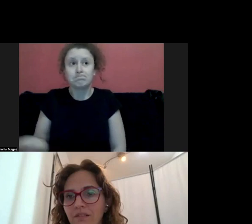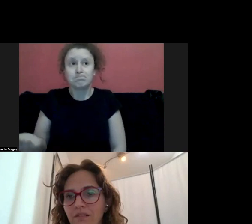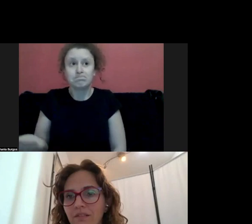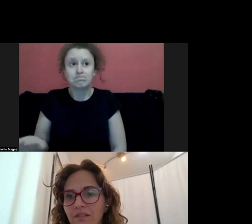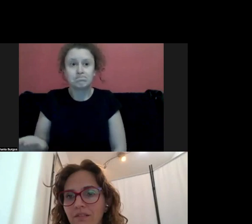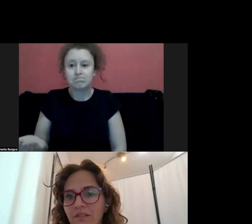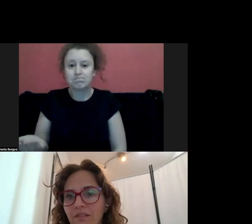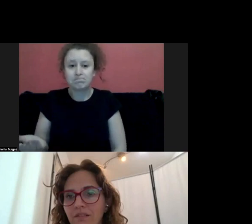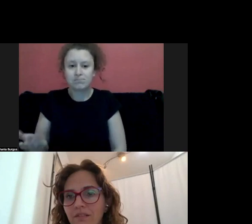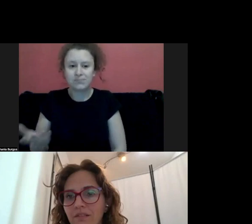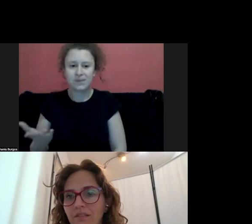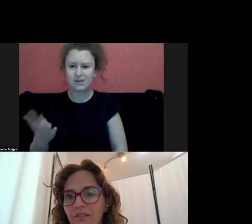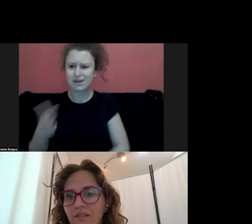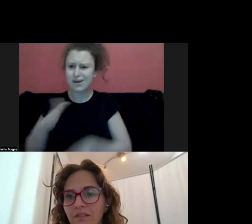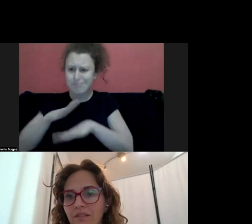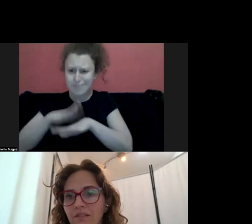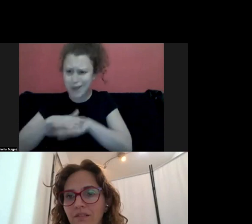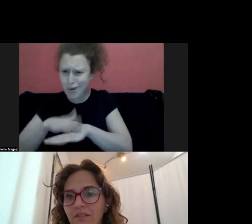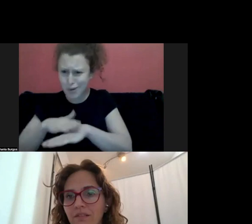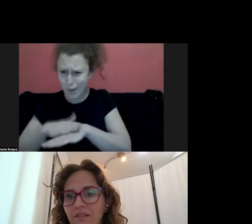estás culpando de nuevo a la madre